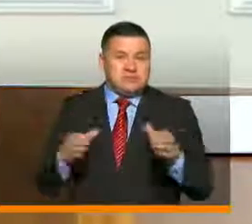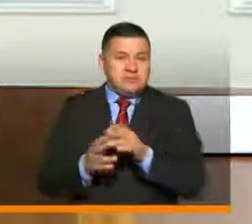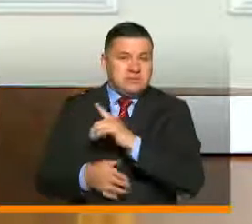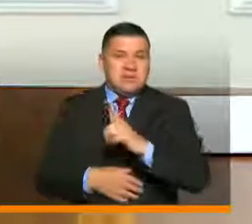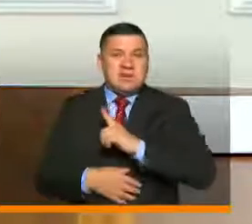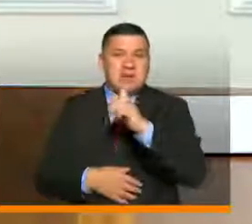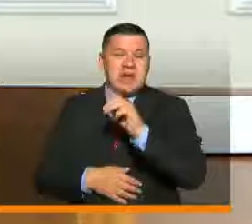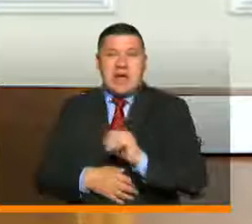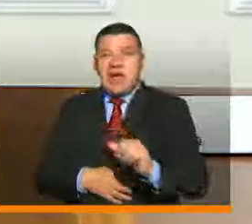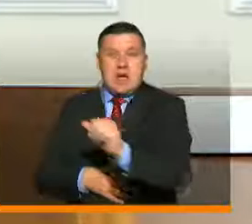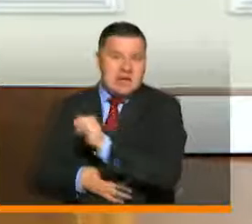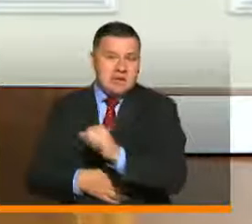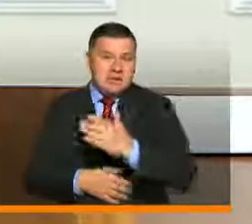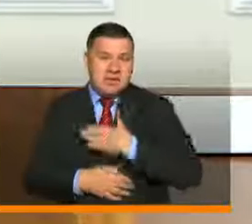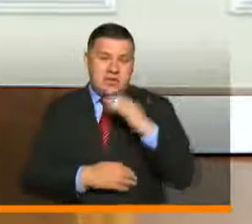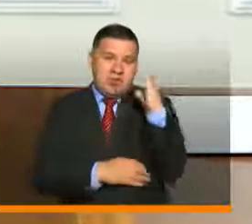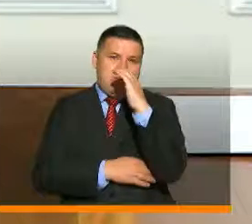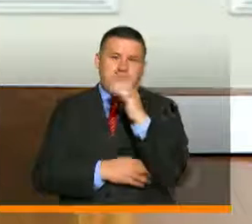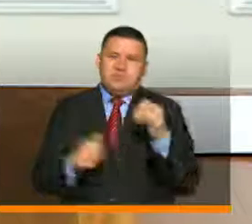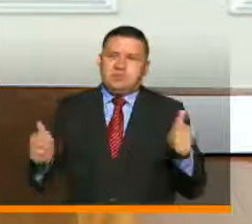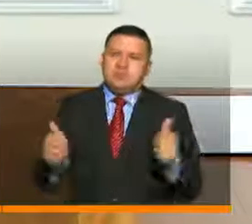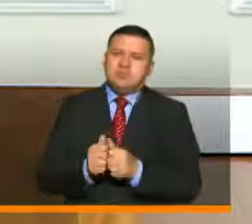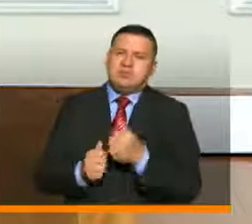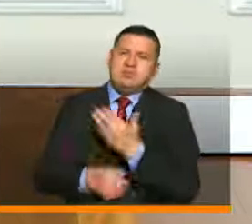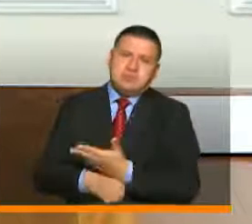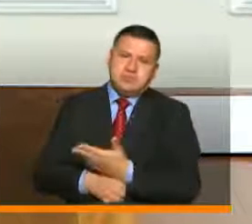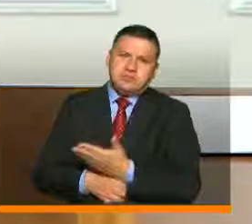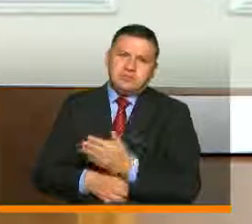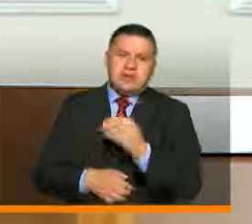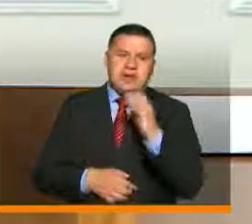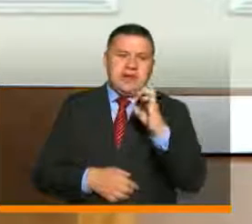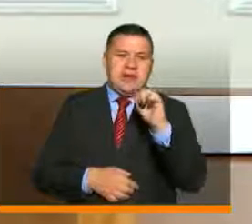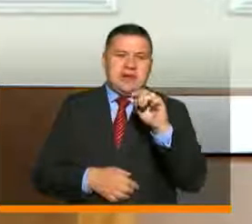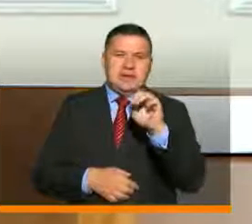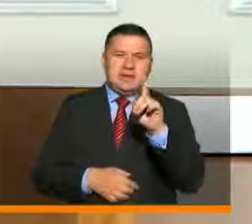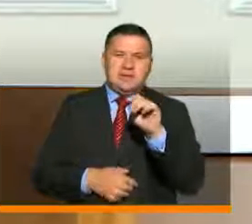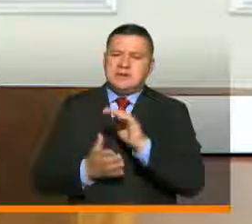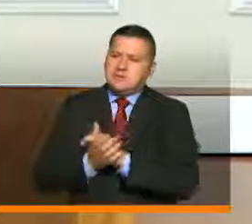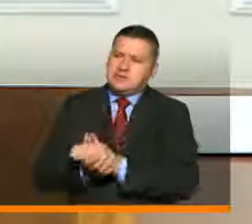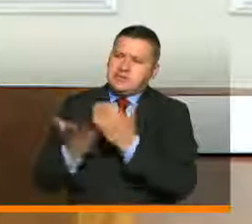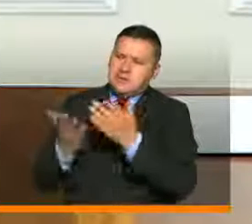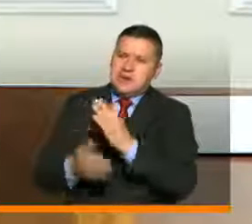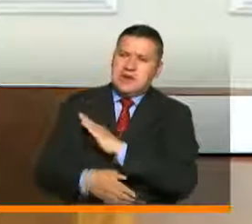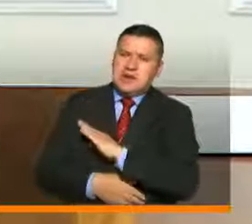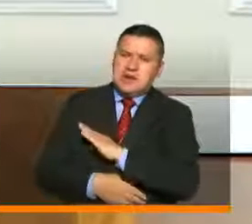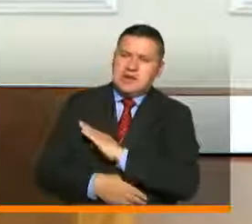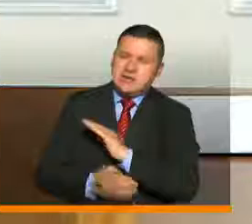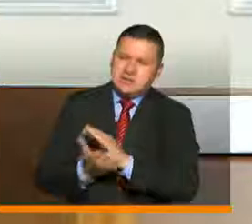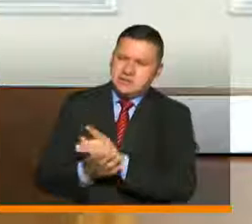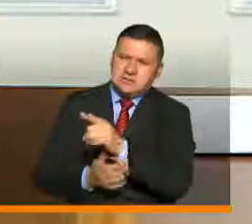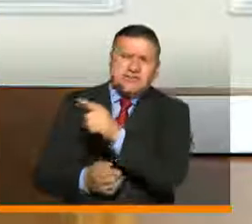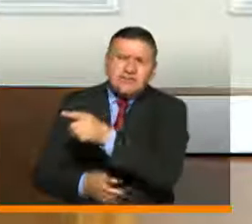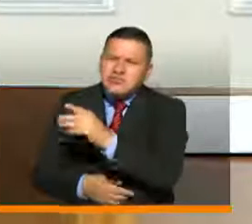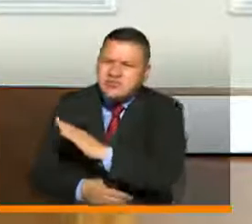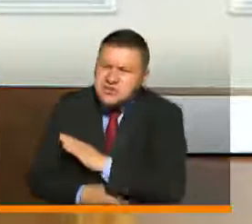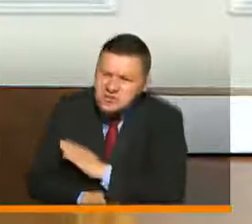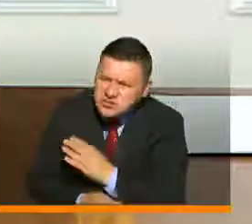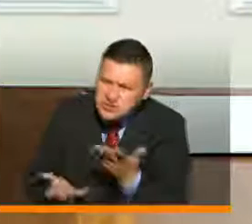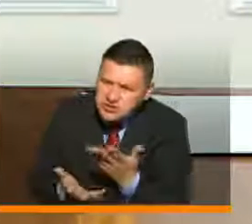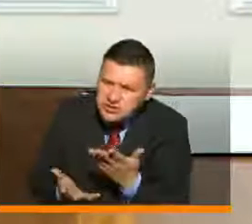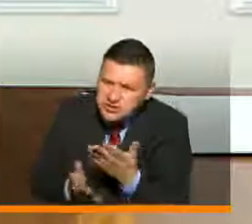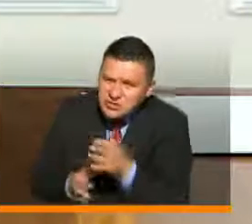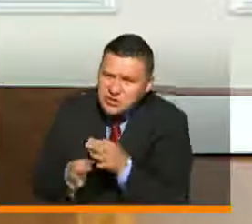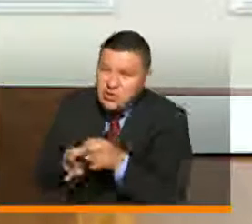liderazgo femenino de nuestro país está con nosotros en irse en ángulo me saludo muy especial alcaldesa usted es la alcaldesa de